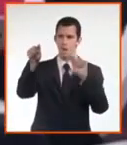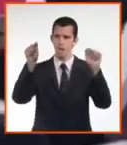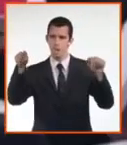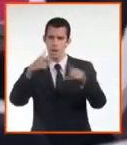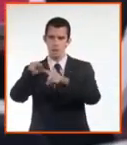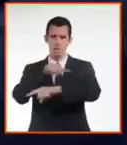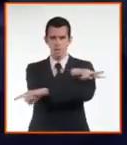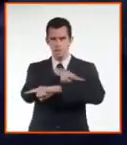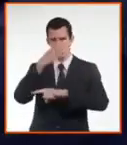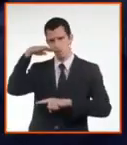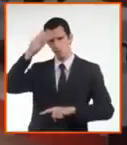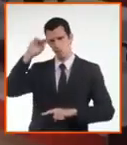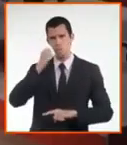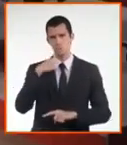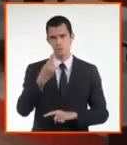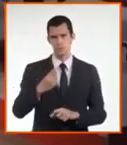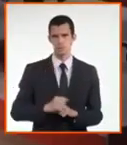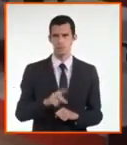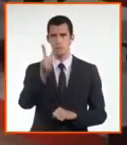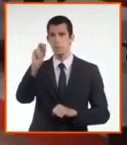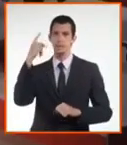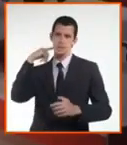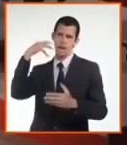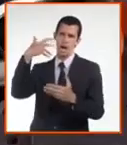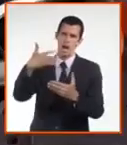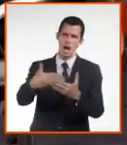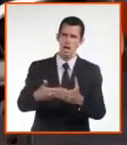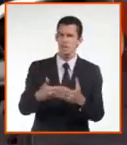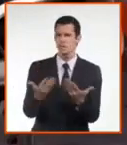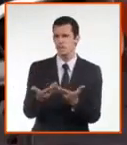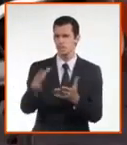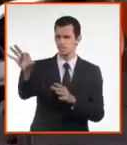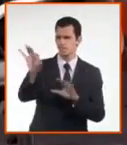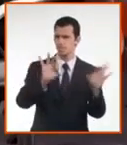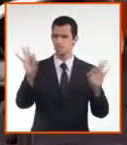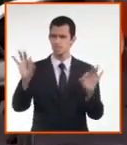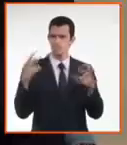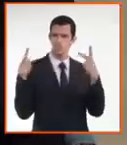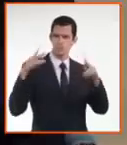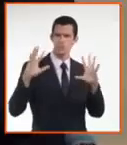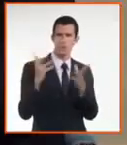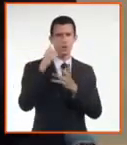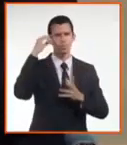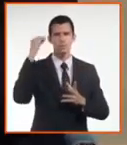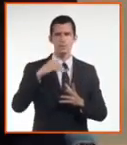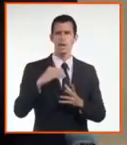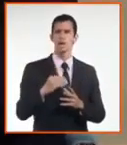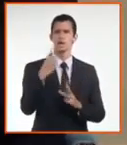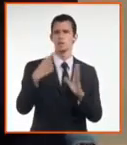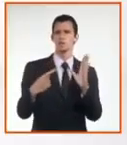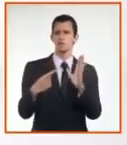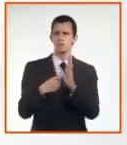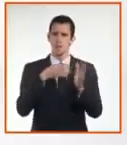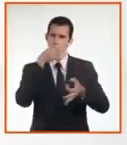más de 20 años con la participación de reconocidos analistas y personalidades